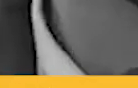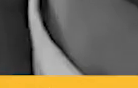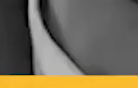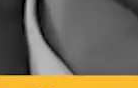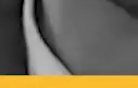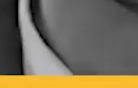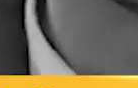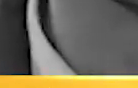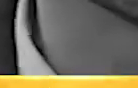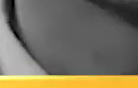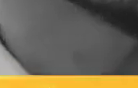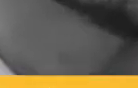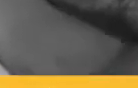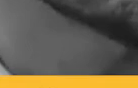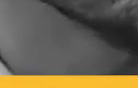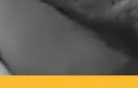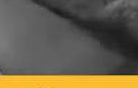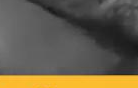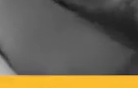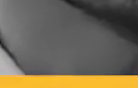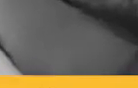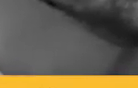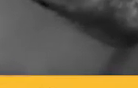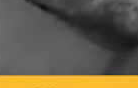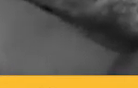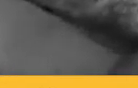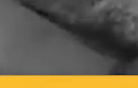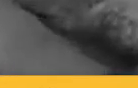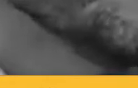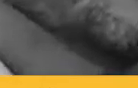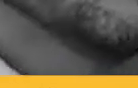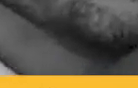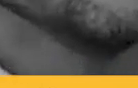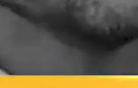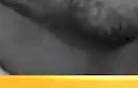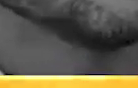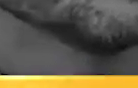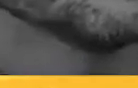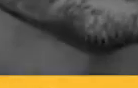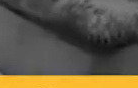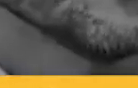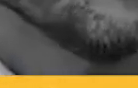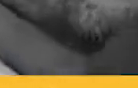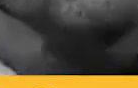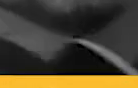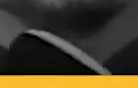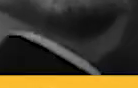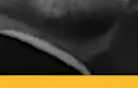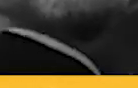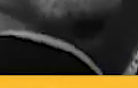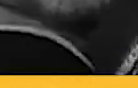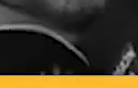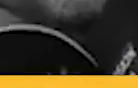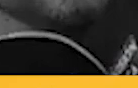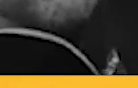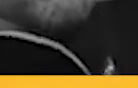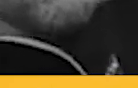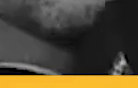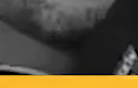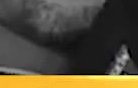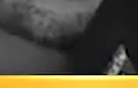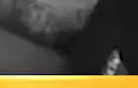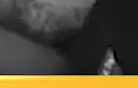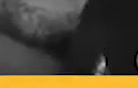dijo que el presidente Javier Milei extorsiona a los gobernadores para que le aprueben las leyes. ¿Qué opina de eso? Y teniendo en cuenta que hoy se va a presentar acá también. Bueno, puede ser una